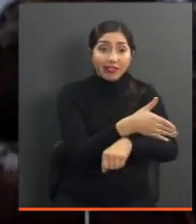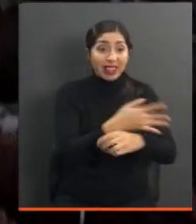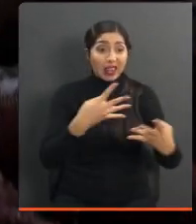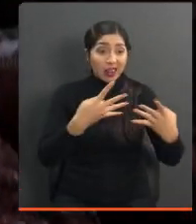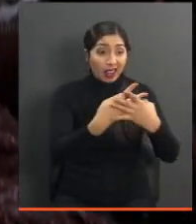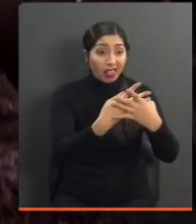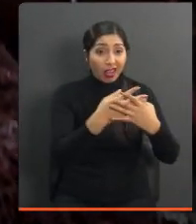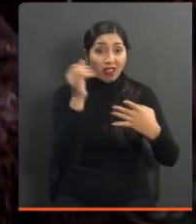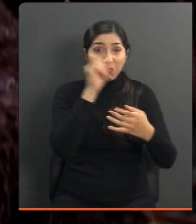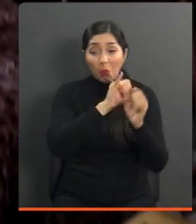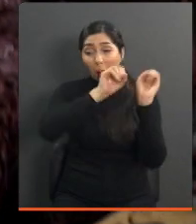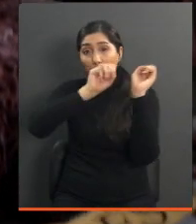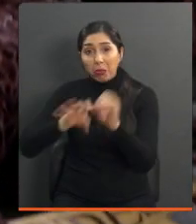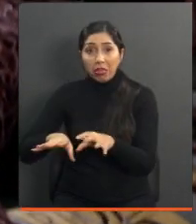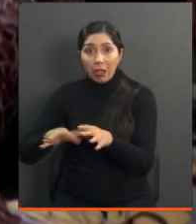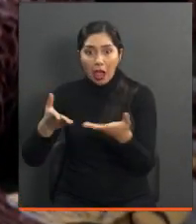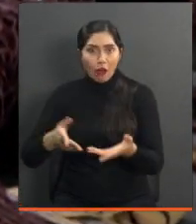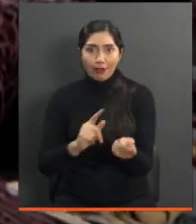relleno sanitario